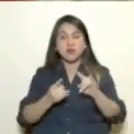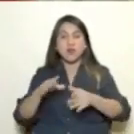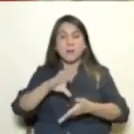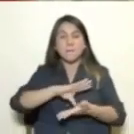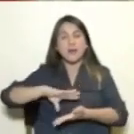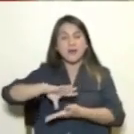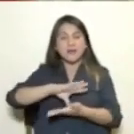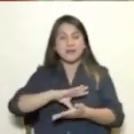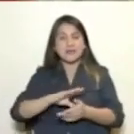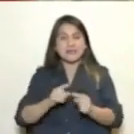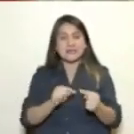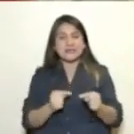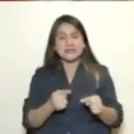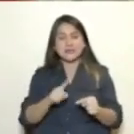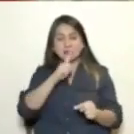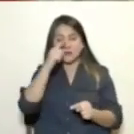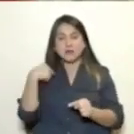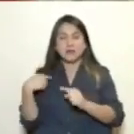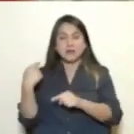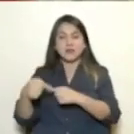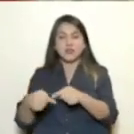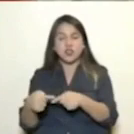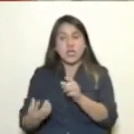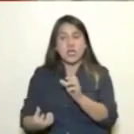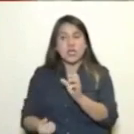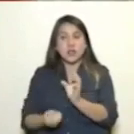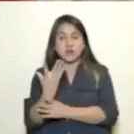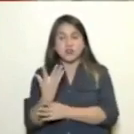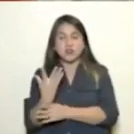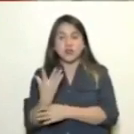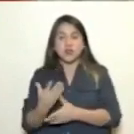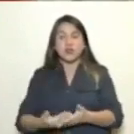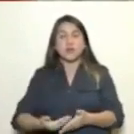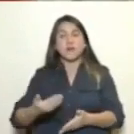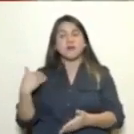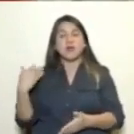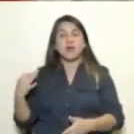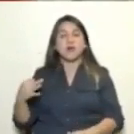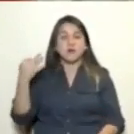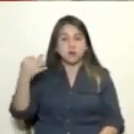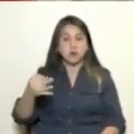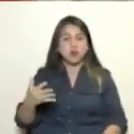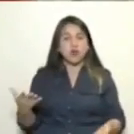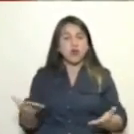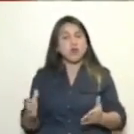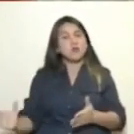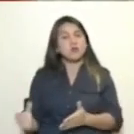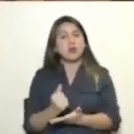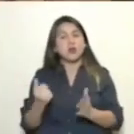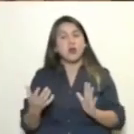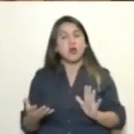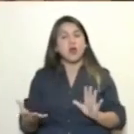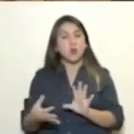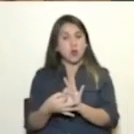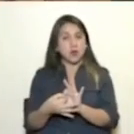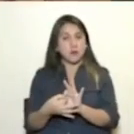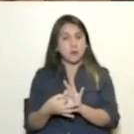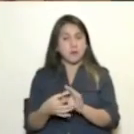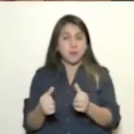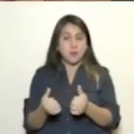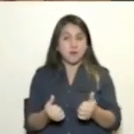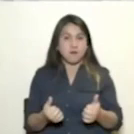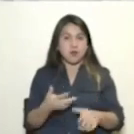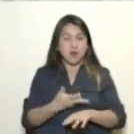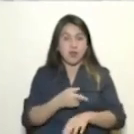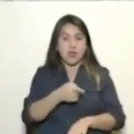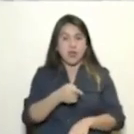las civilizaciones, la tensión entre tradición e innovación, ¿no? Claro. Entre pasado y futuro. ¿Cómo se logra unir? Porque... Bueno, es que ahí yo creo